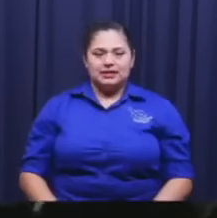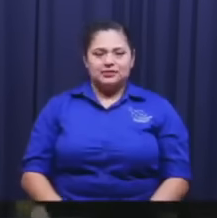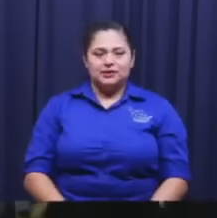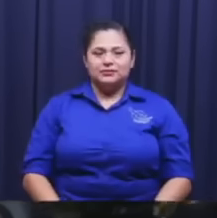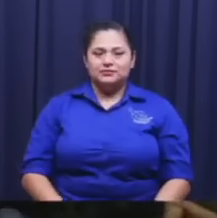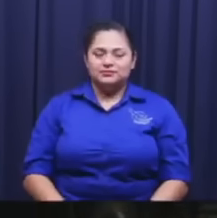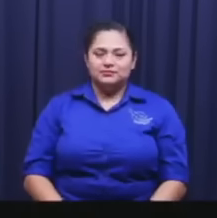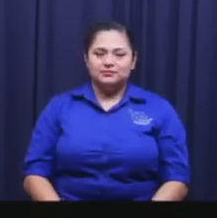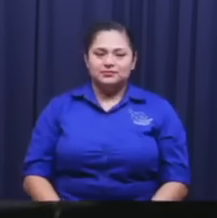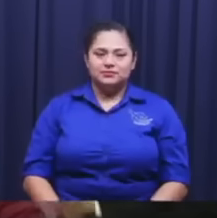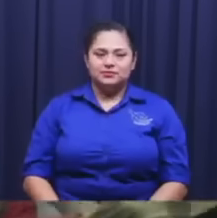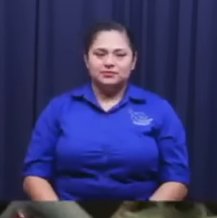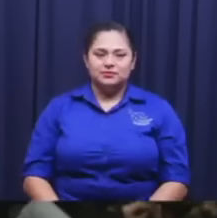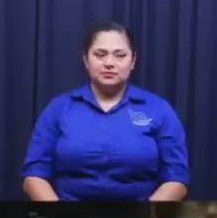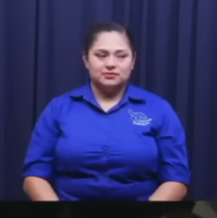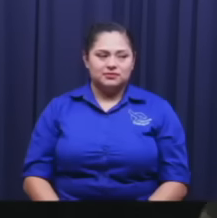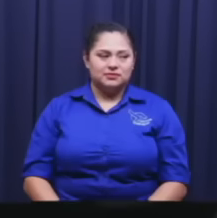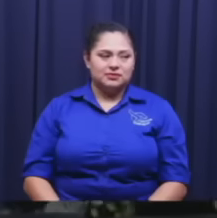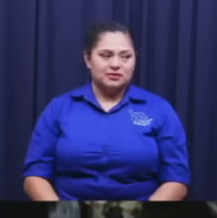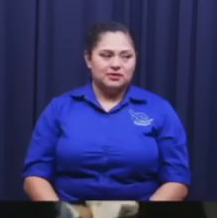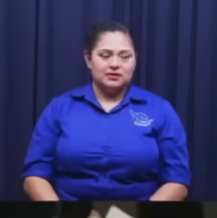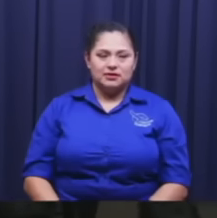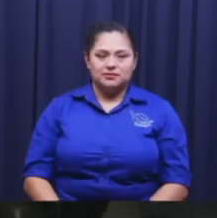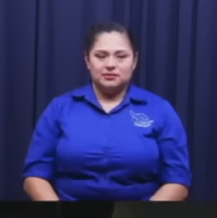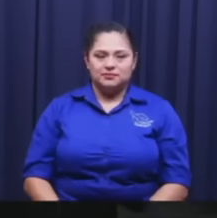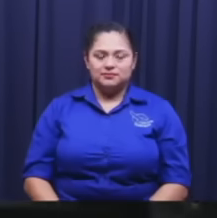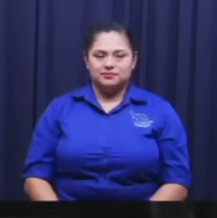extraer de aquí la verdad respecto a la resistencia.